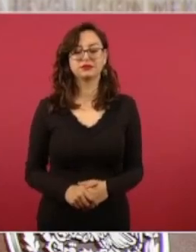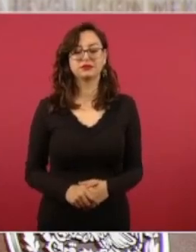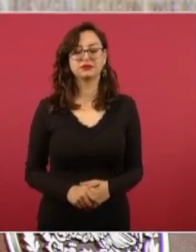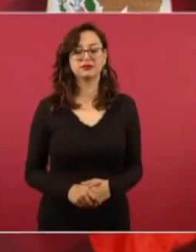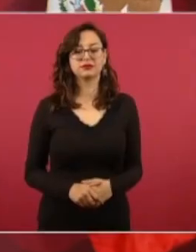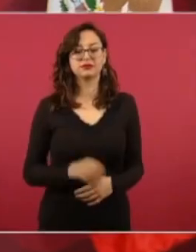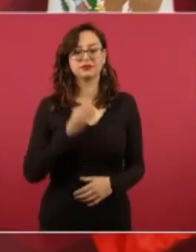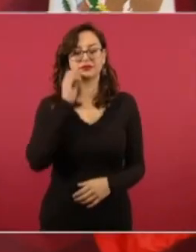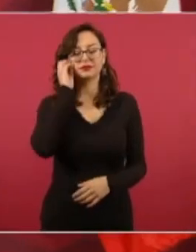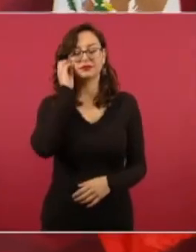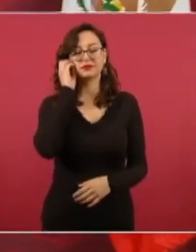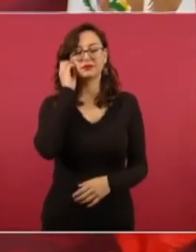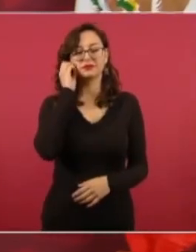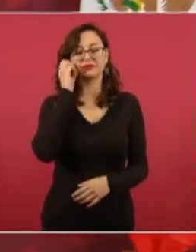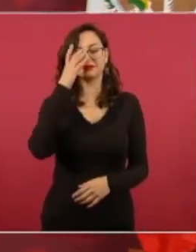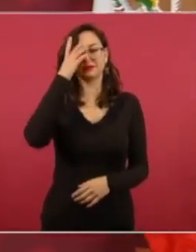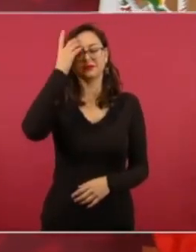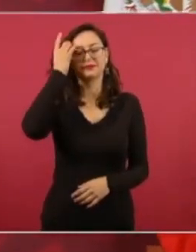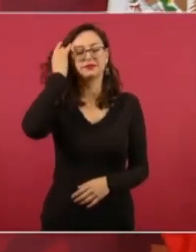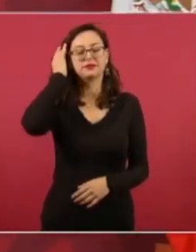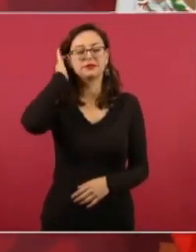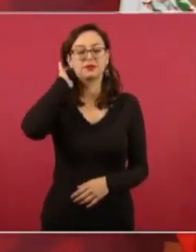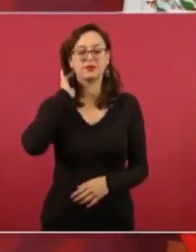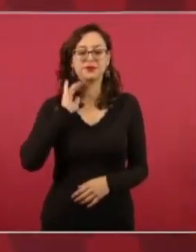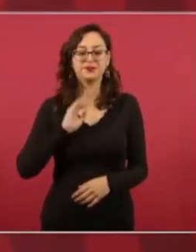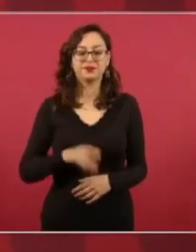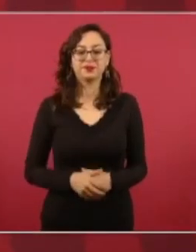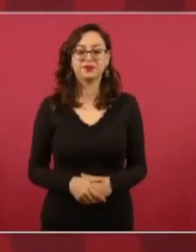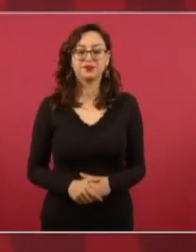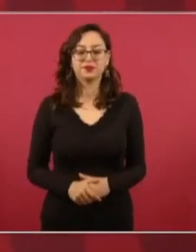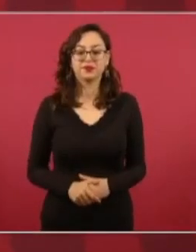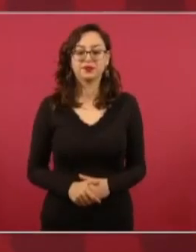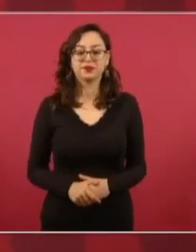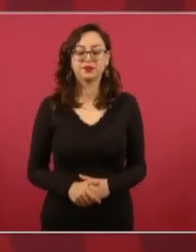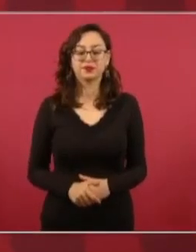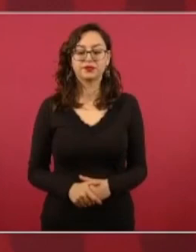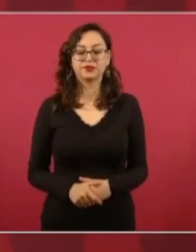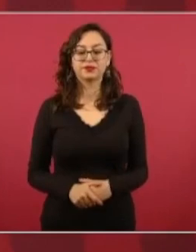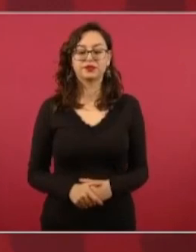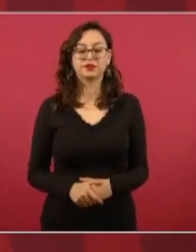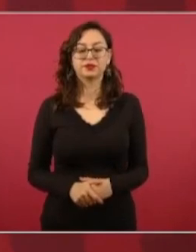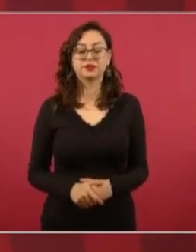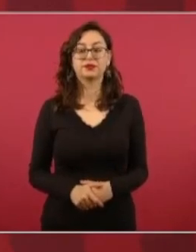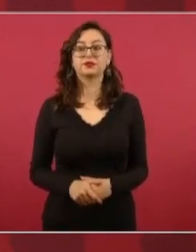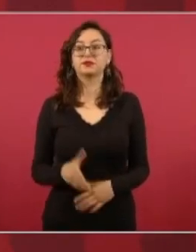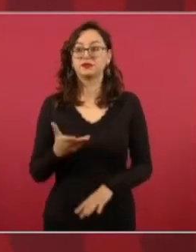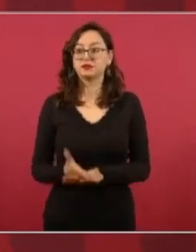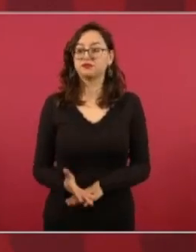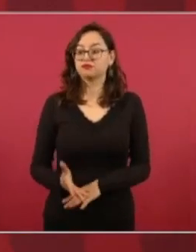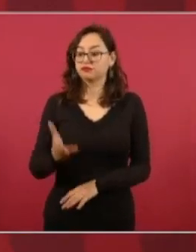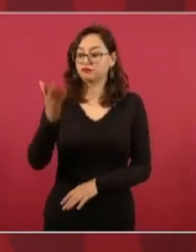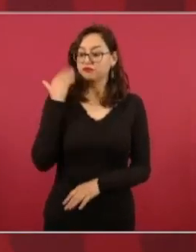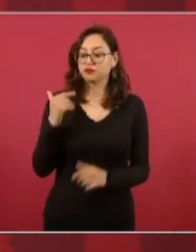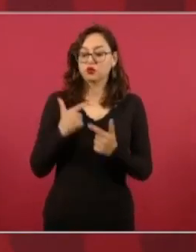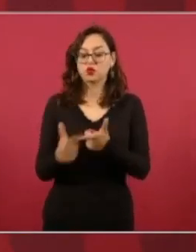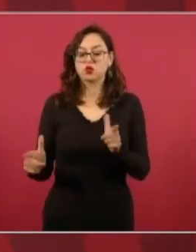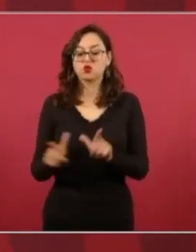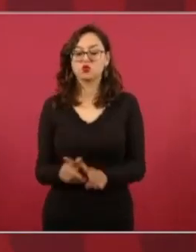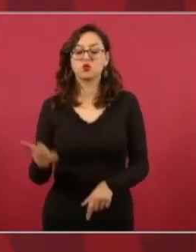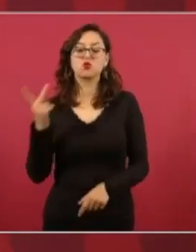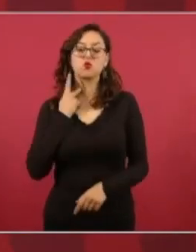A ver, desde que fui candidato a presidente de un partido